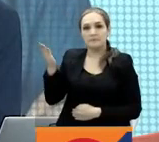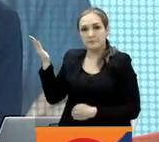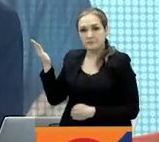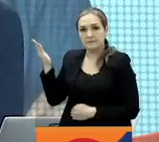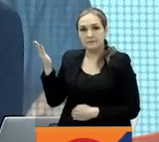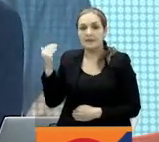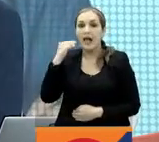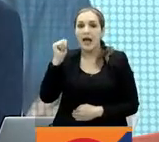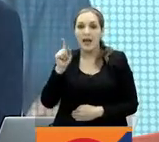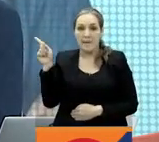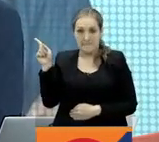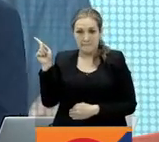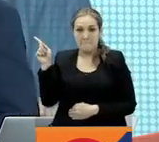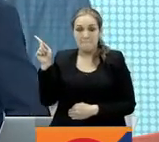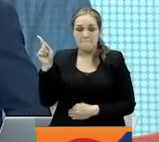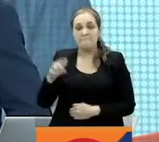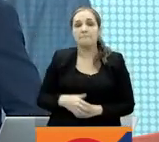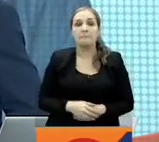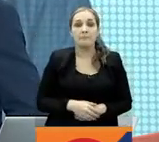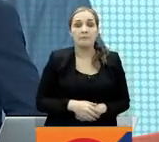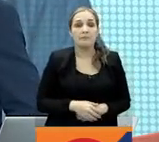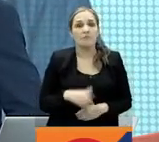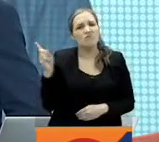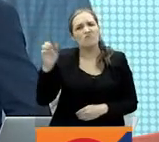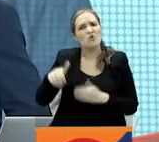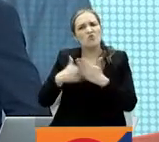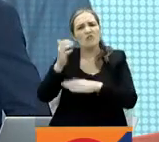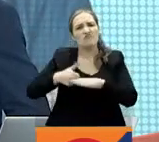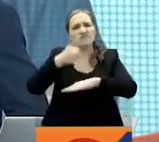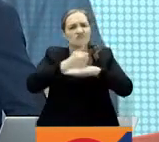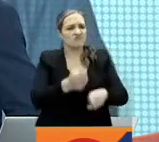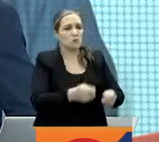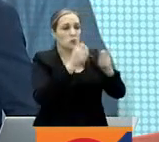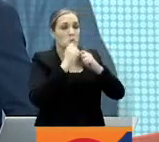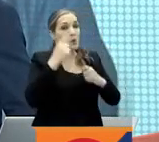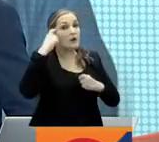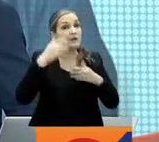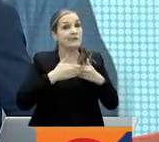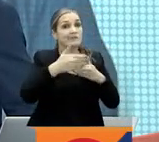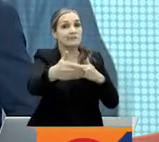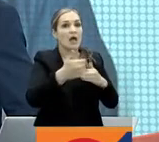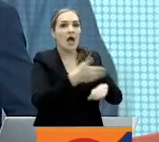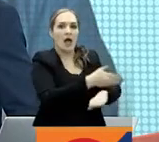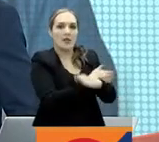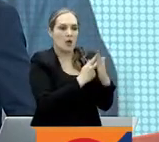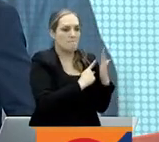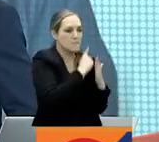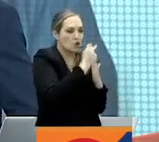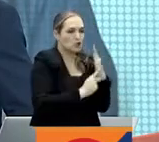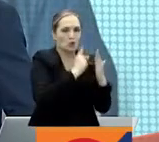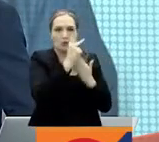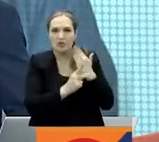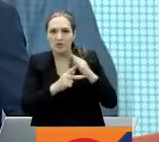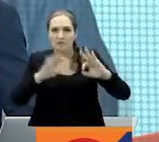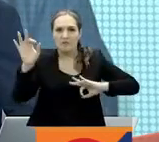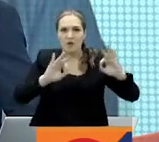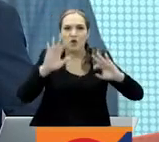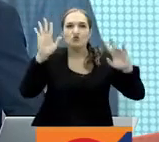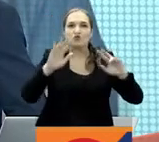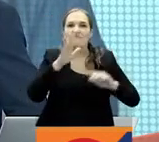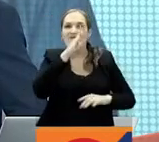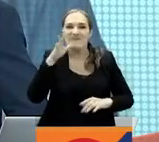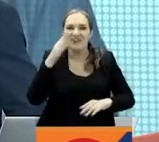Carmen Ligia Valderrama. A la nueva funcionaria, José Fernando, le queda como reto retomar los proyectos de conectividad en colegios rurales